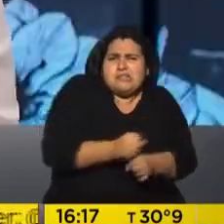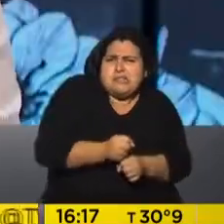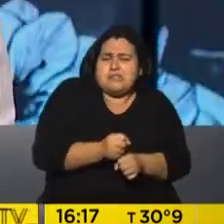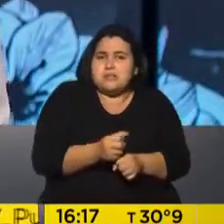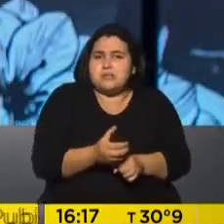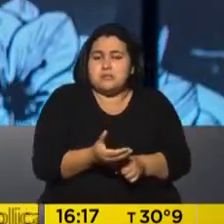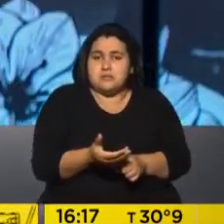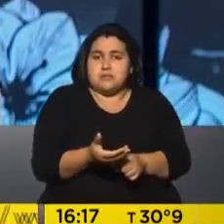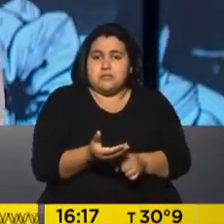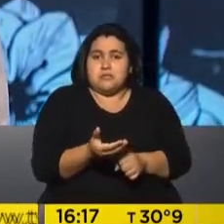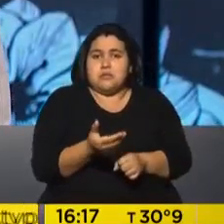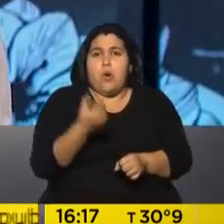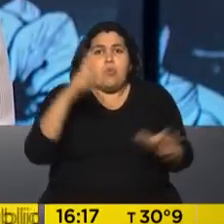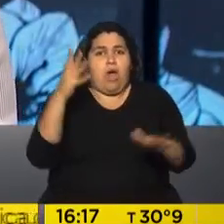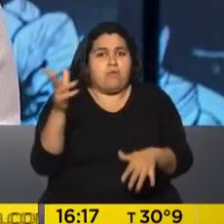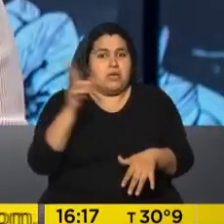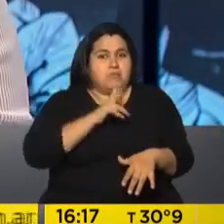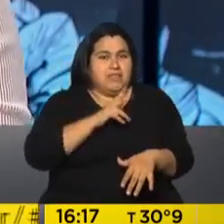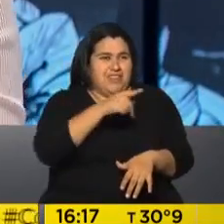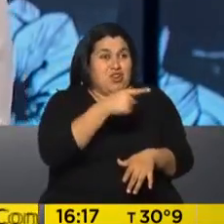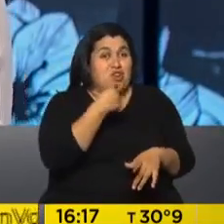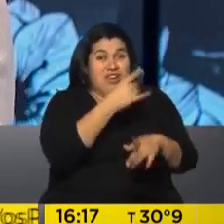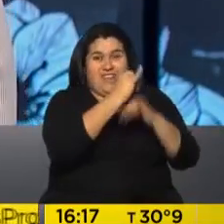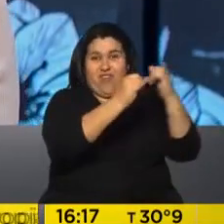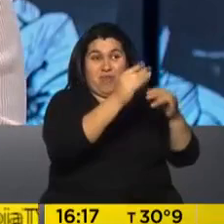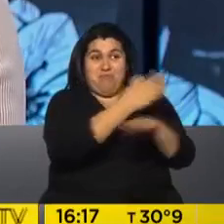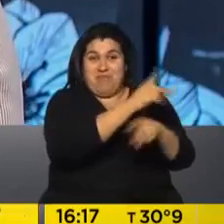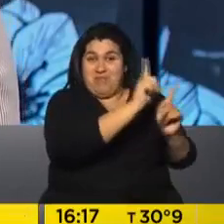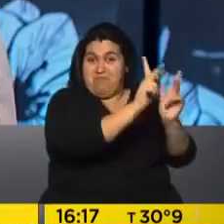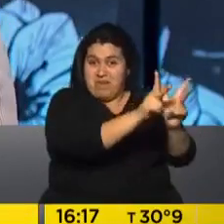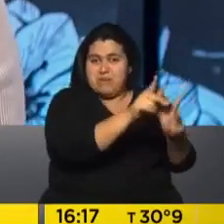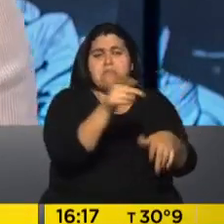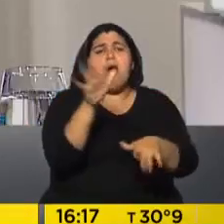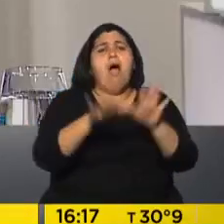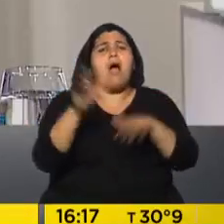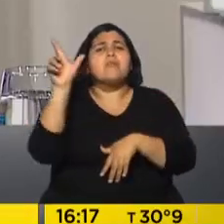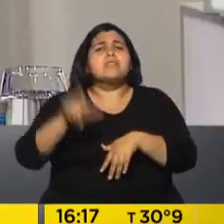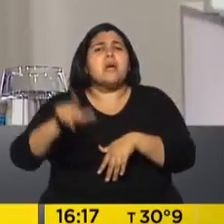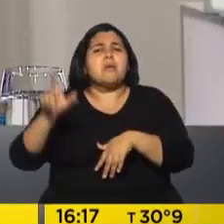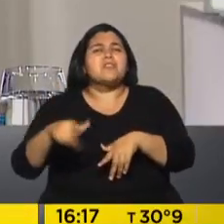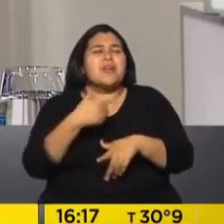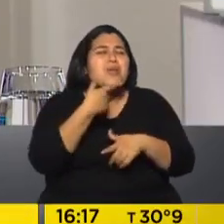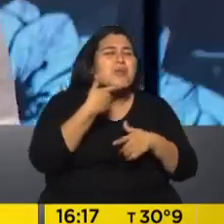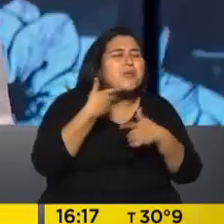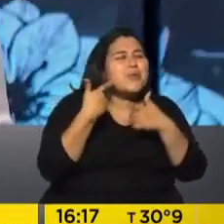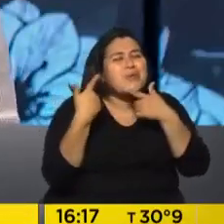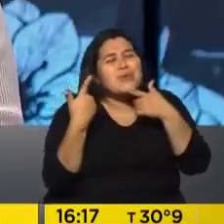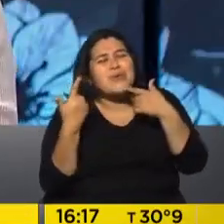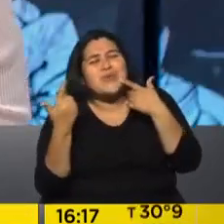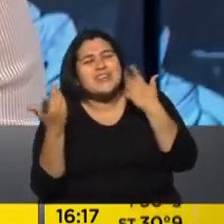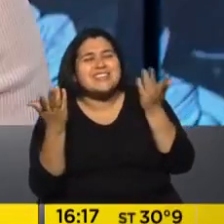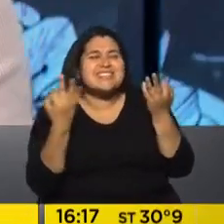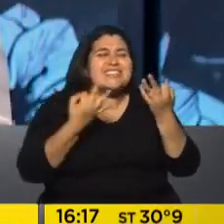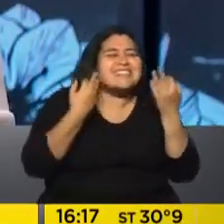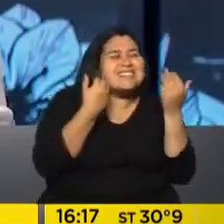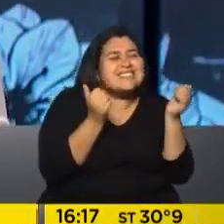bien decía ahí una parte del informe, hay una parte donde ellos se arrepienten y te empiezan a querer envolver. La luna de